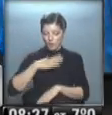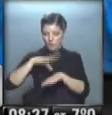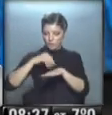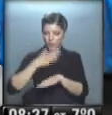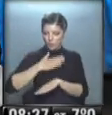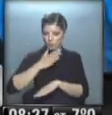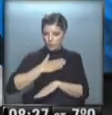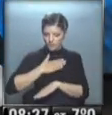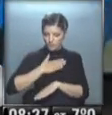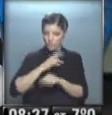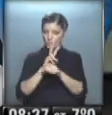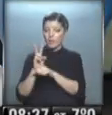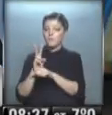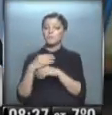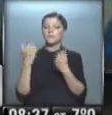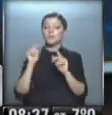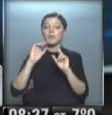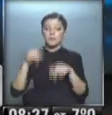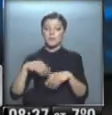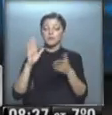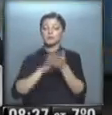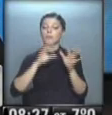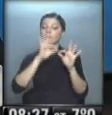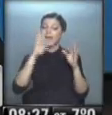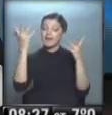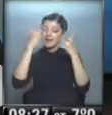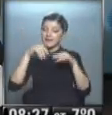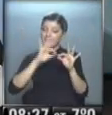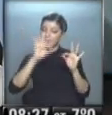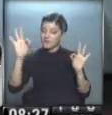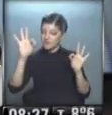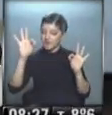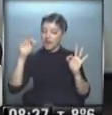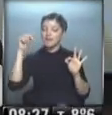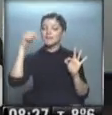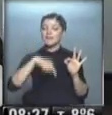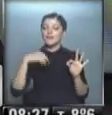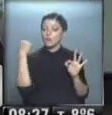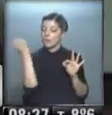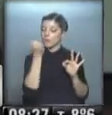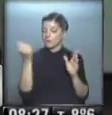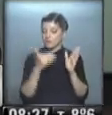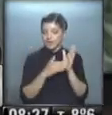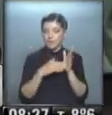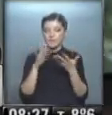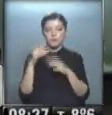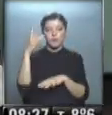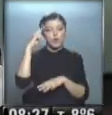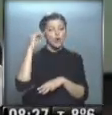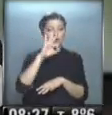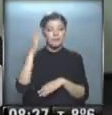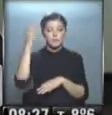la información. De hecho, la red de fibra óptica es una red importante que va a cubrir más del 90% de la